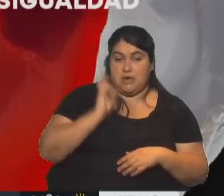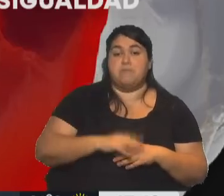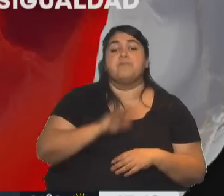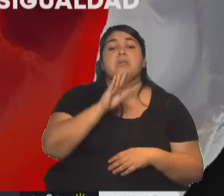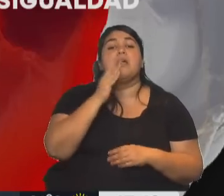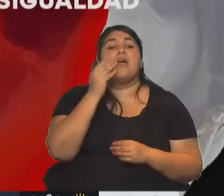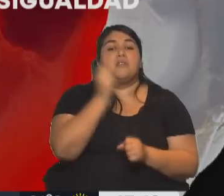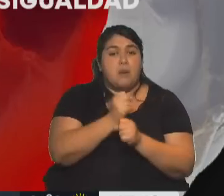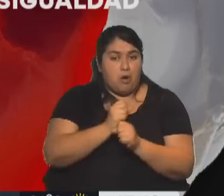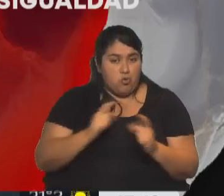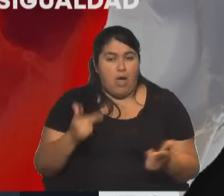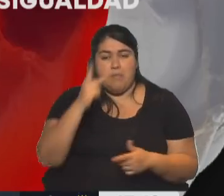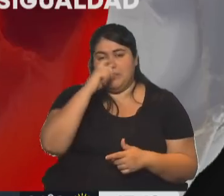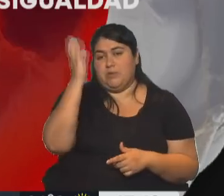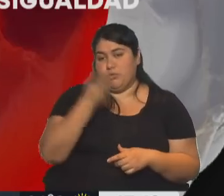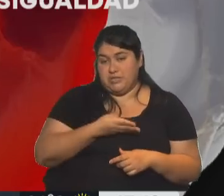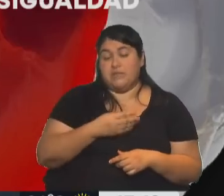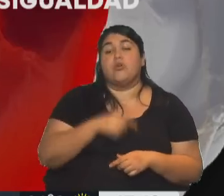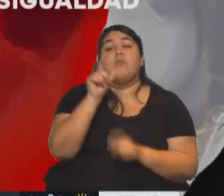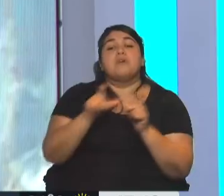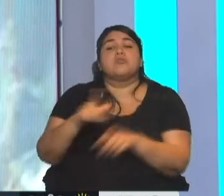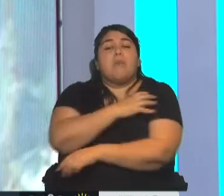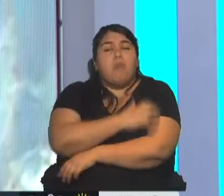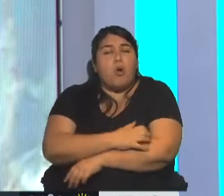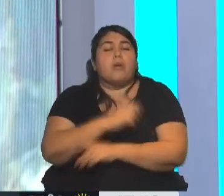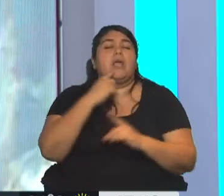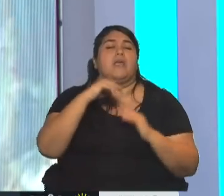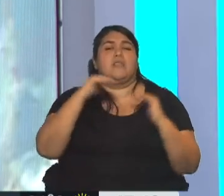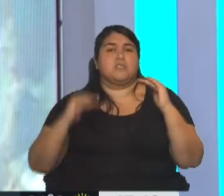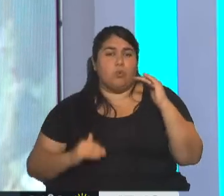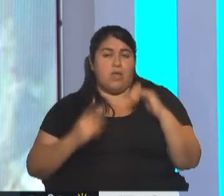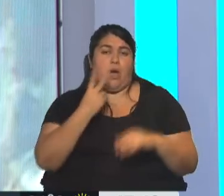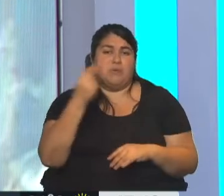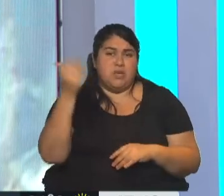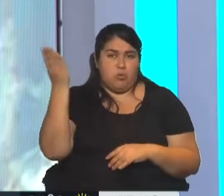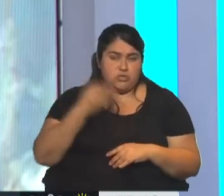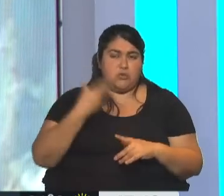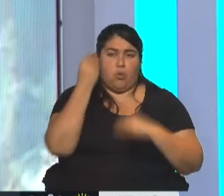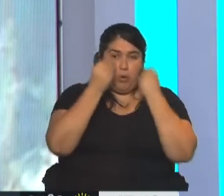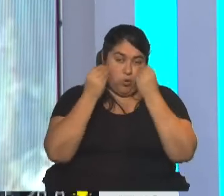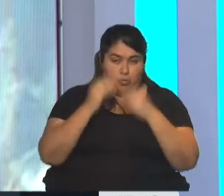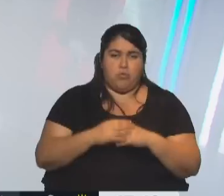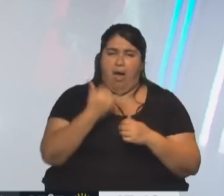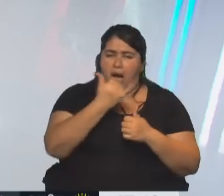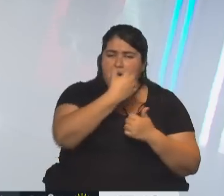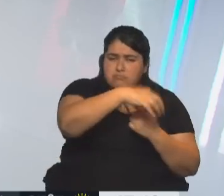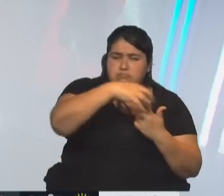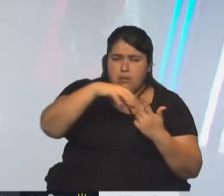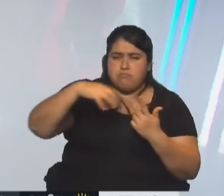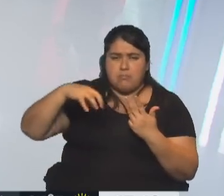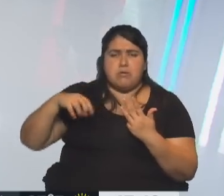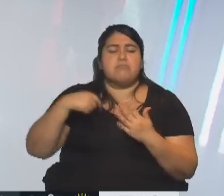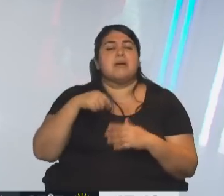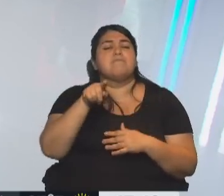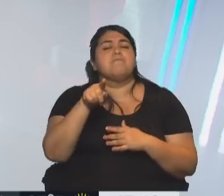27%, el 26% le preocupa la pobreza y también la desigualdad. Bueno, parte de estos 5 ítems que queríamos